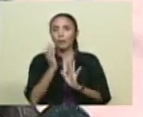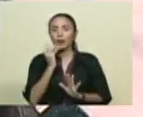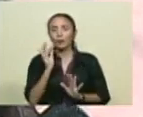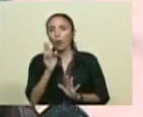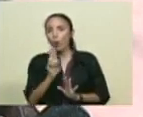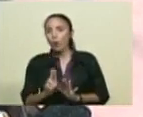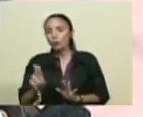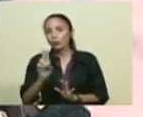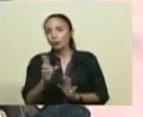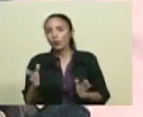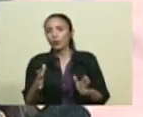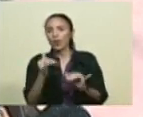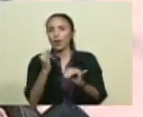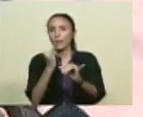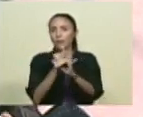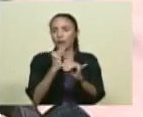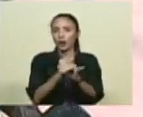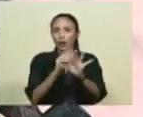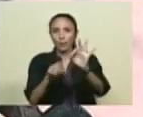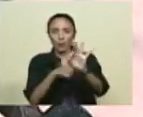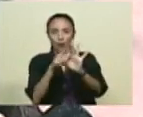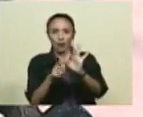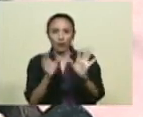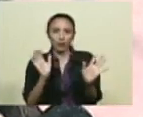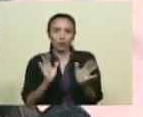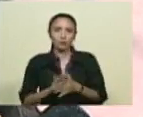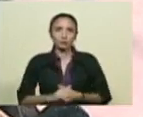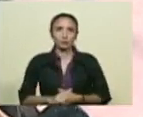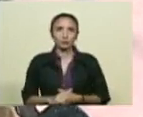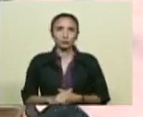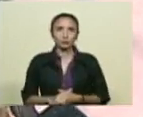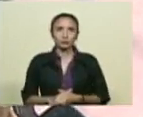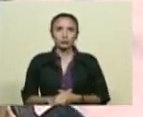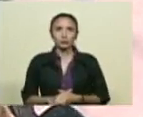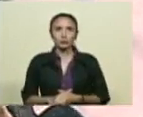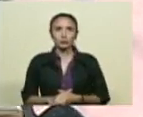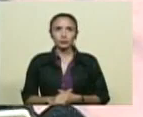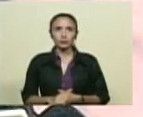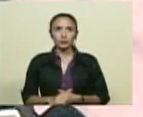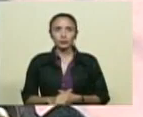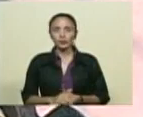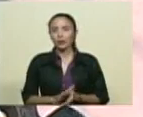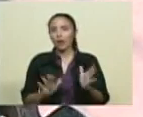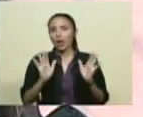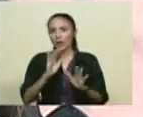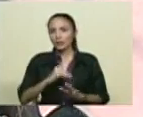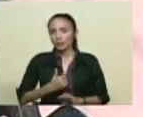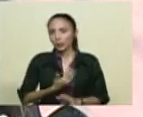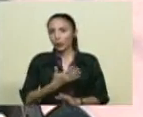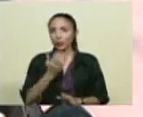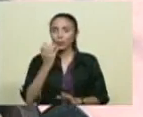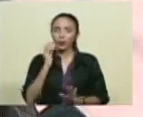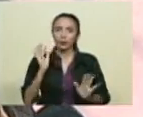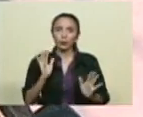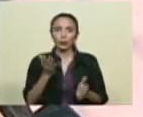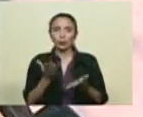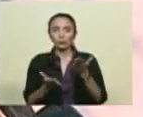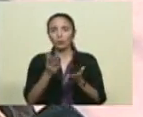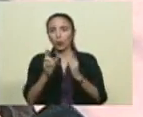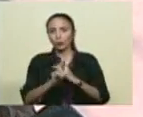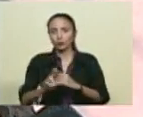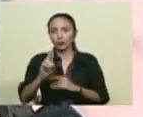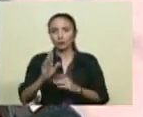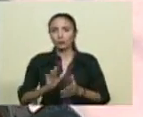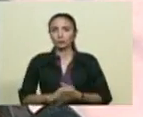o la criptomoneda en para el rubro, si puede ser como un mecanismo en esta política. Y una